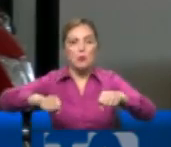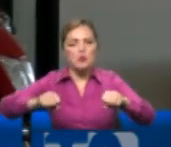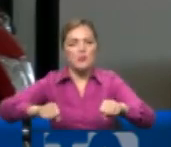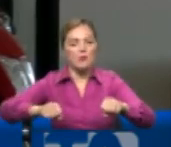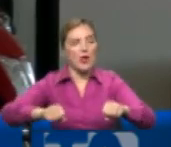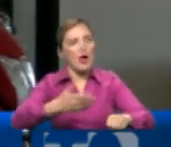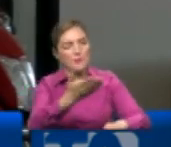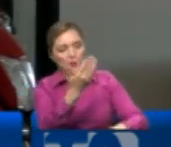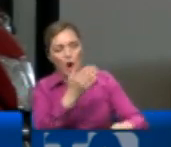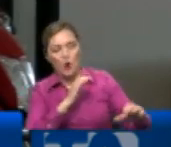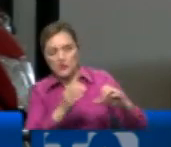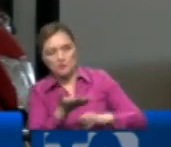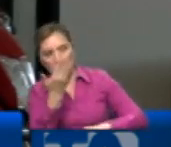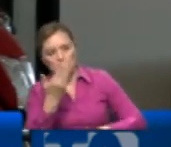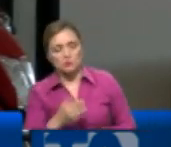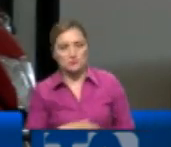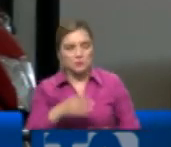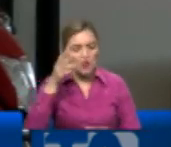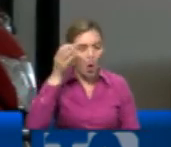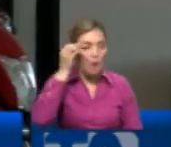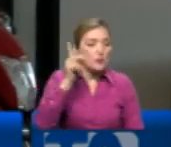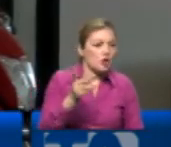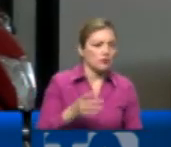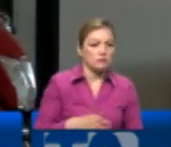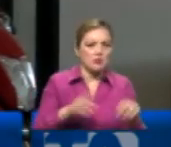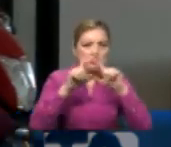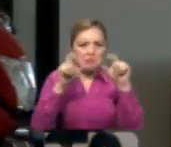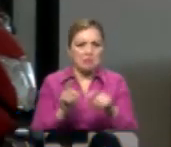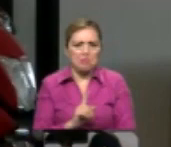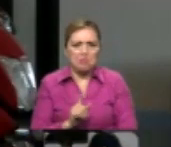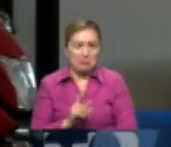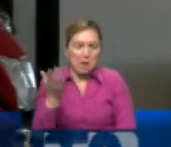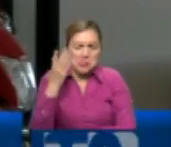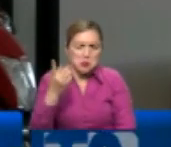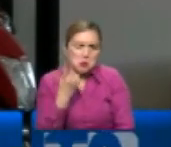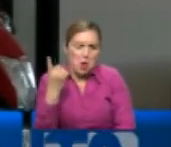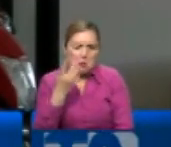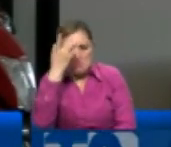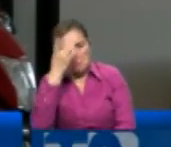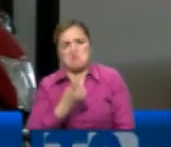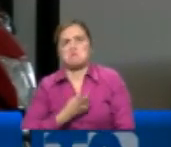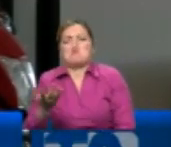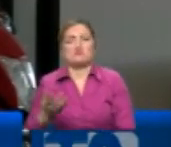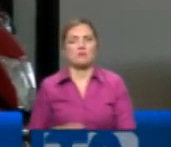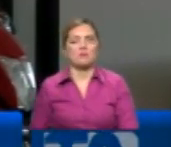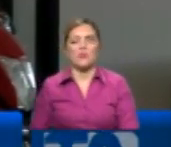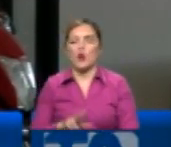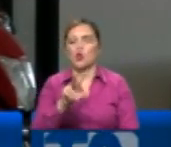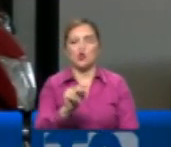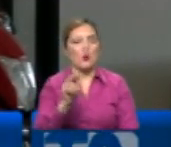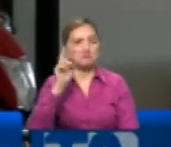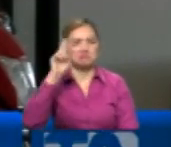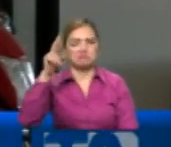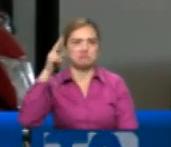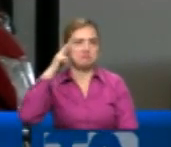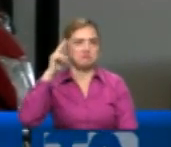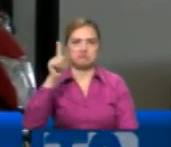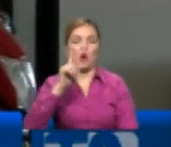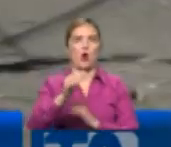personas afectadas con las empresas toma una medida que para nuestro punto de vista es irracional e